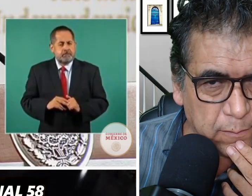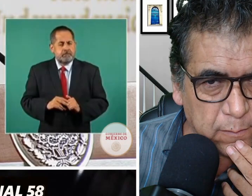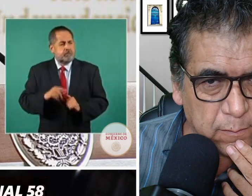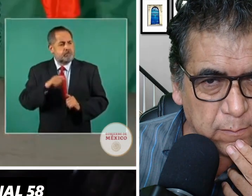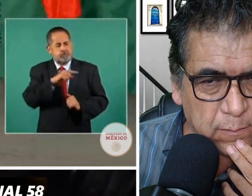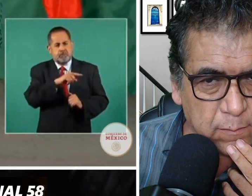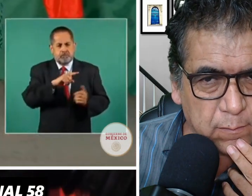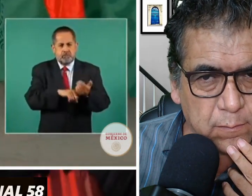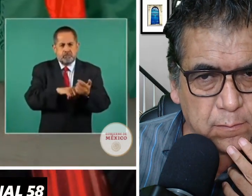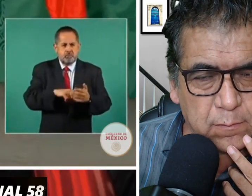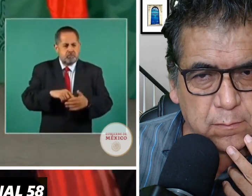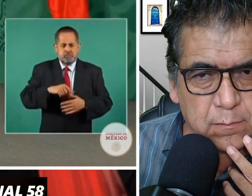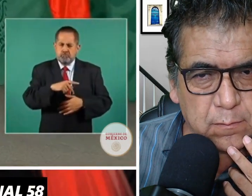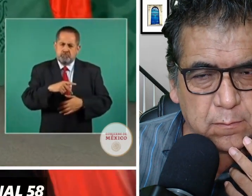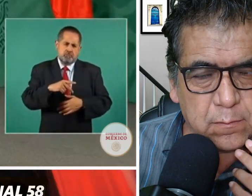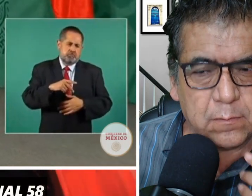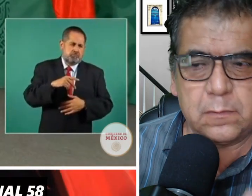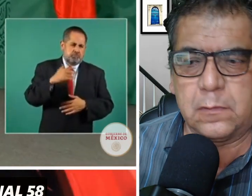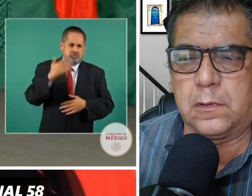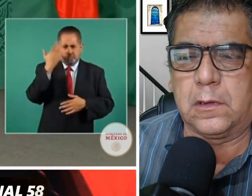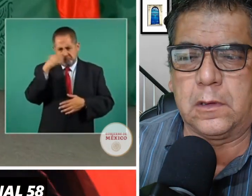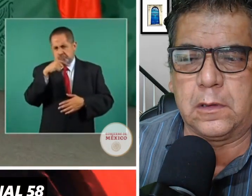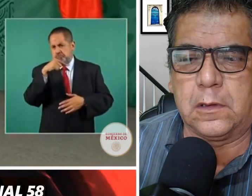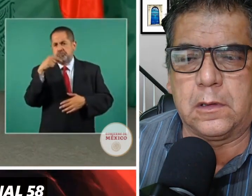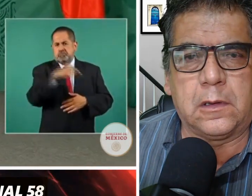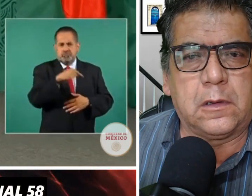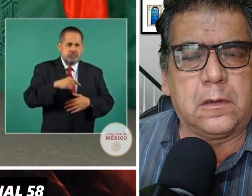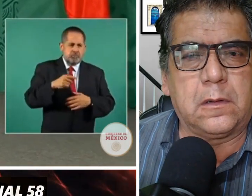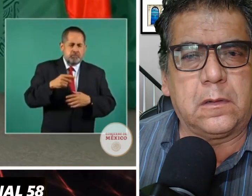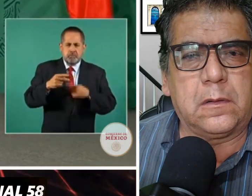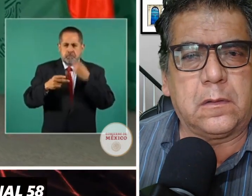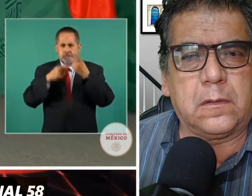tiene un buen manejo de medios,